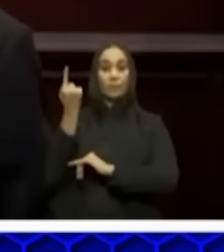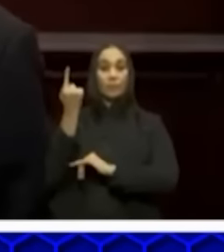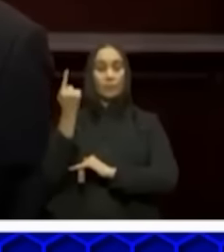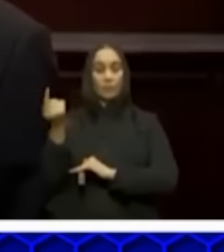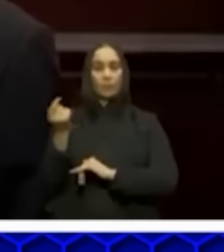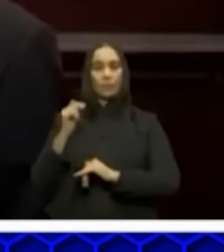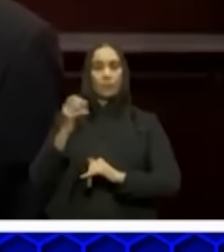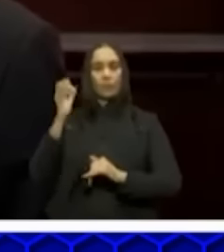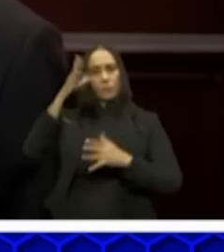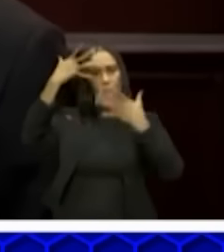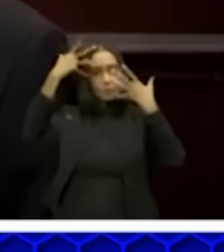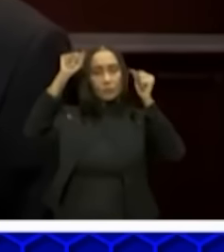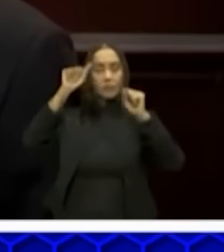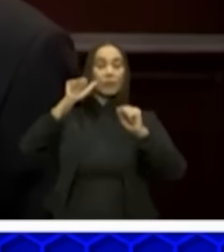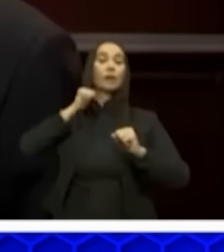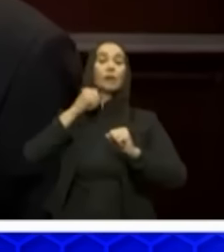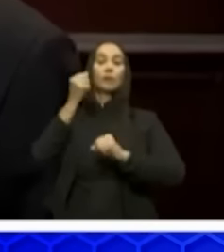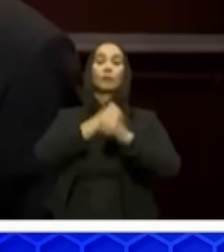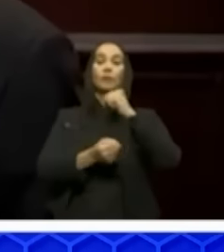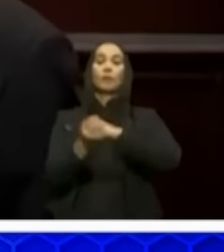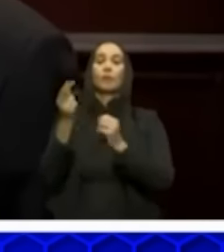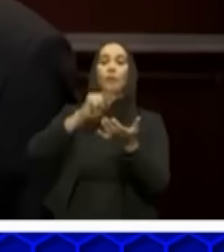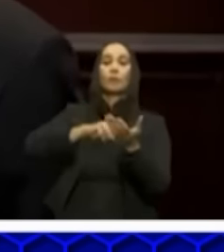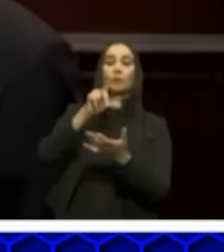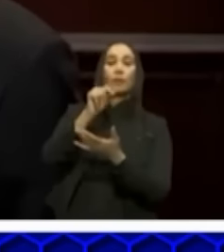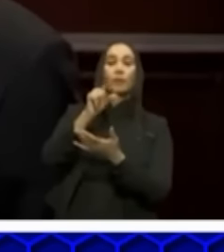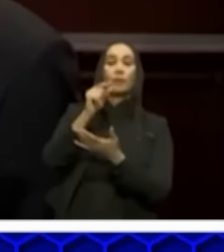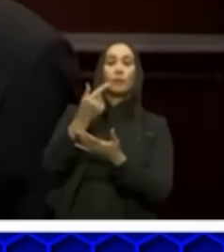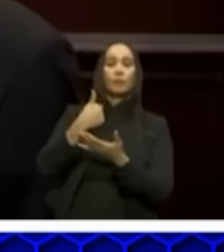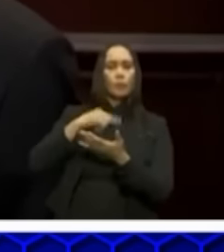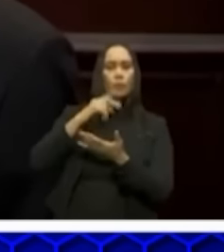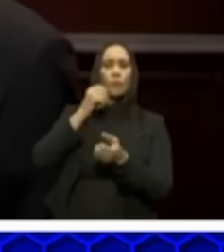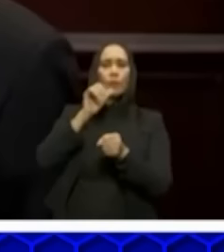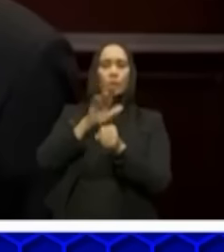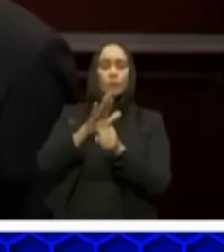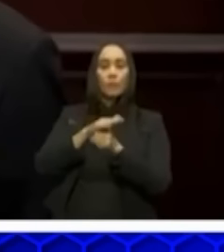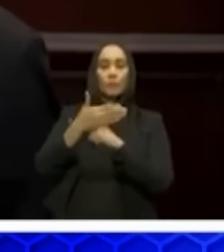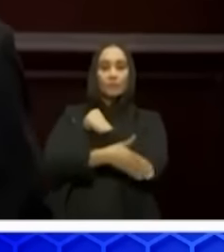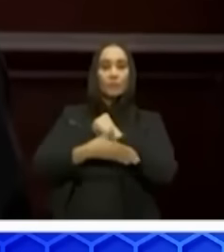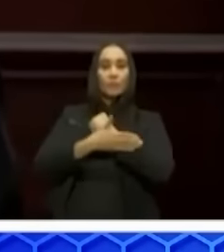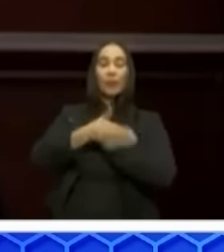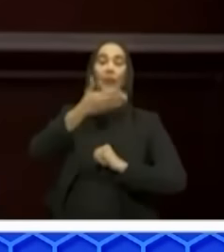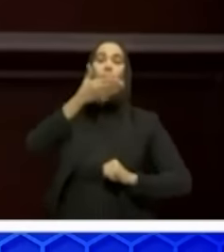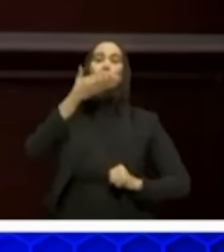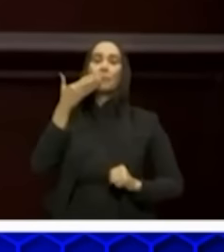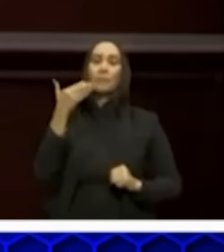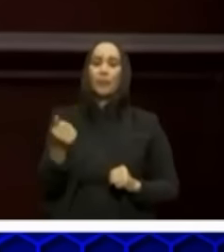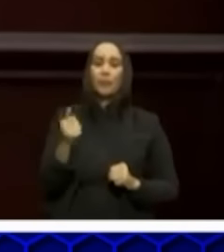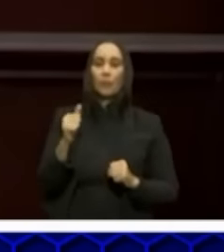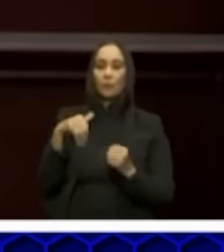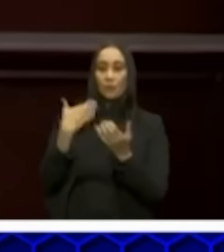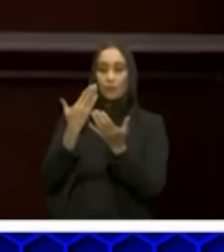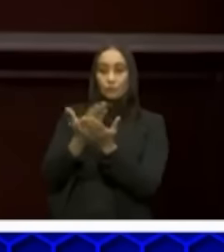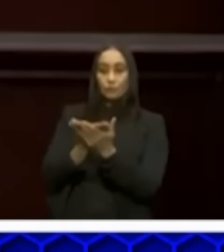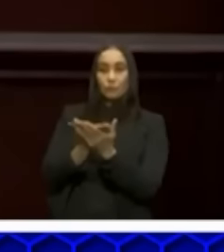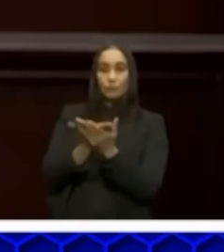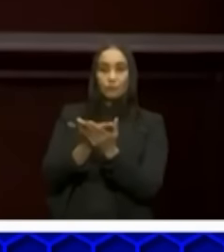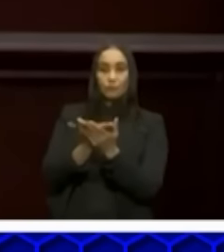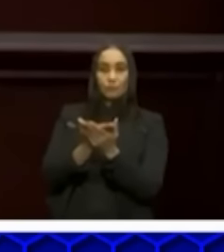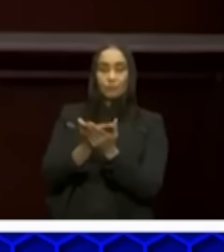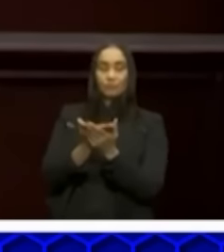sur el proyecto de pedernales y el proyecto de carreteras que lleva a cabo el gobierno la